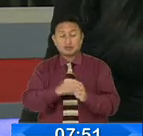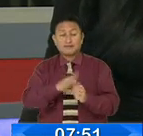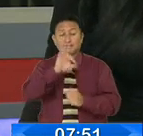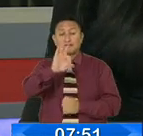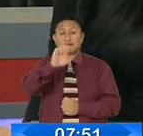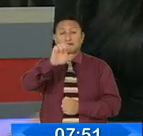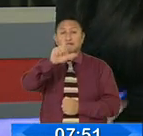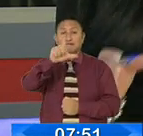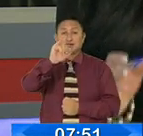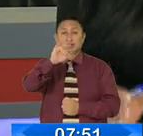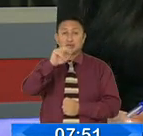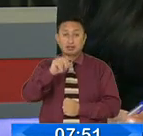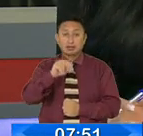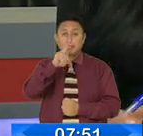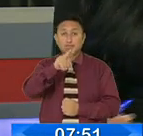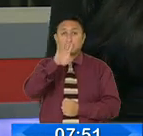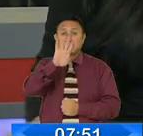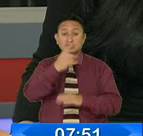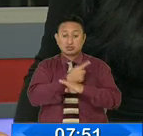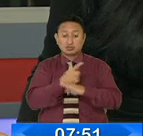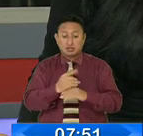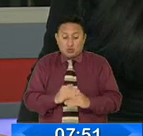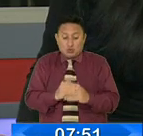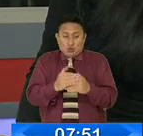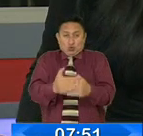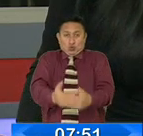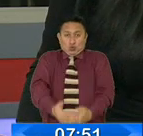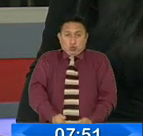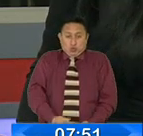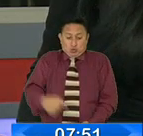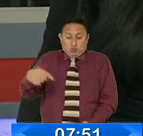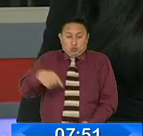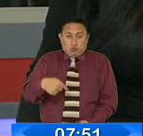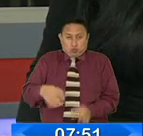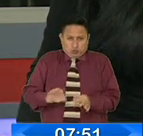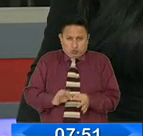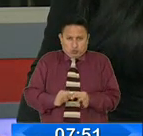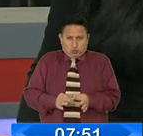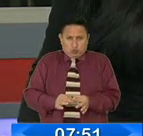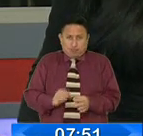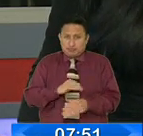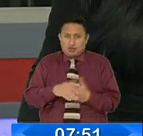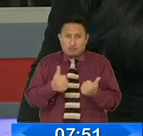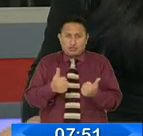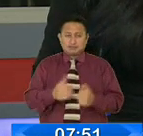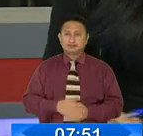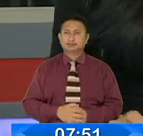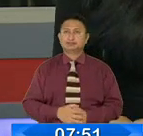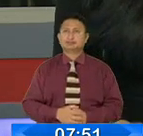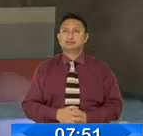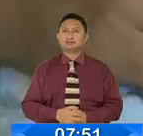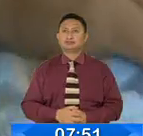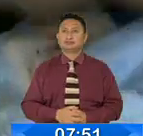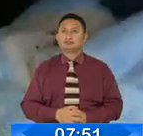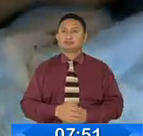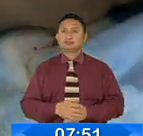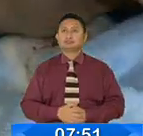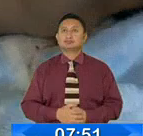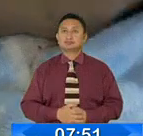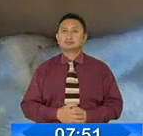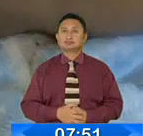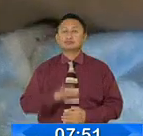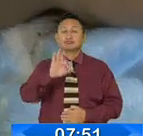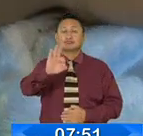solo tenía 25 semanas y 4 días en el vientre de su madre. Todo fue un éxito. Él es